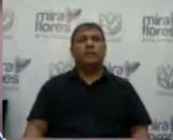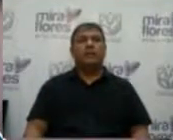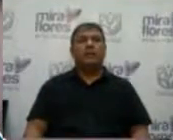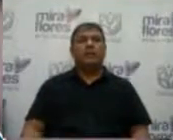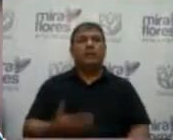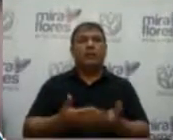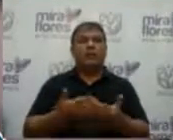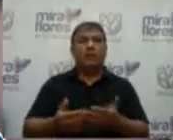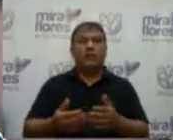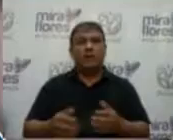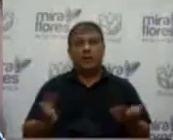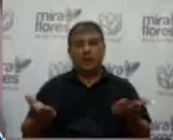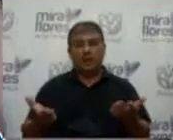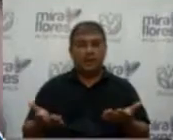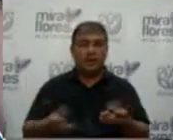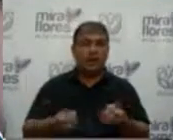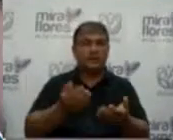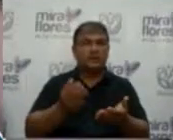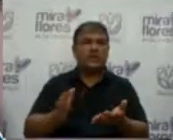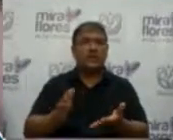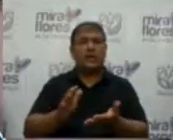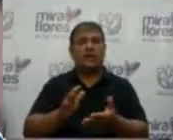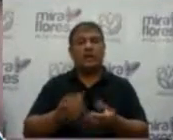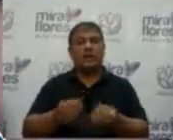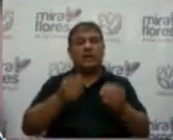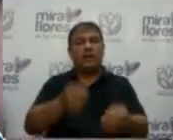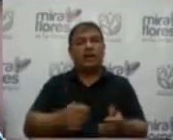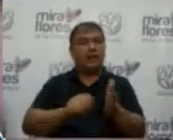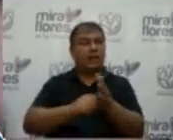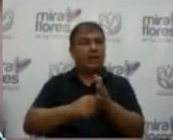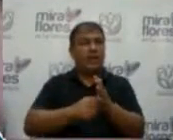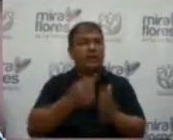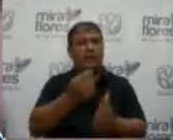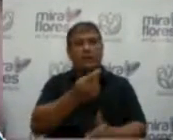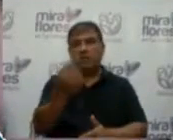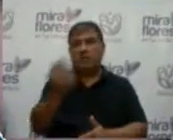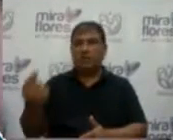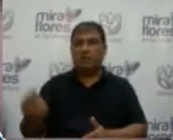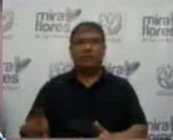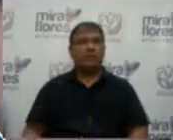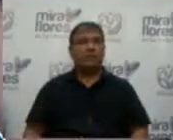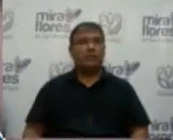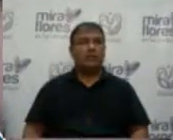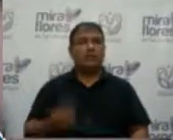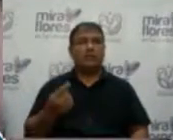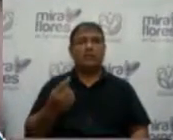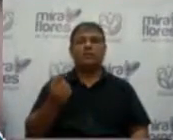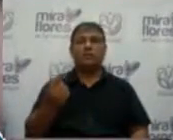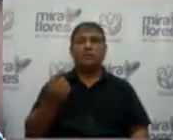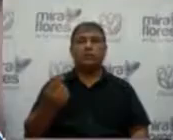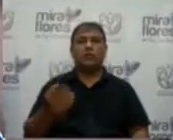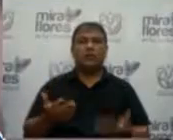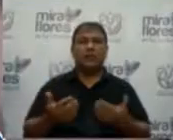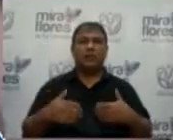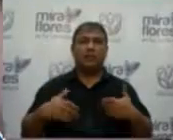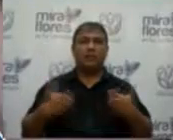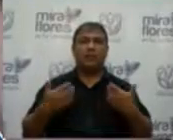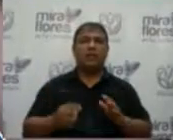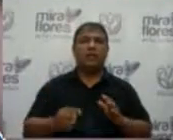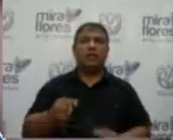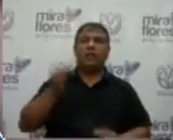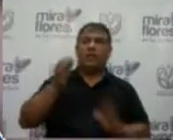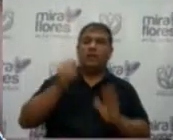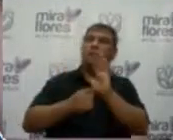lo que es la sugerencia de Defensa Civil les ha dejado una llave a cada uno de ustedes. Solo para, si pudiésemos